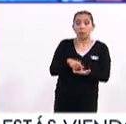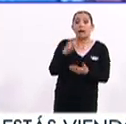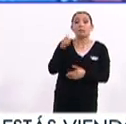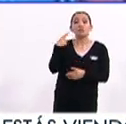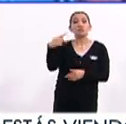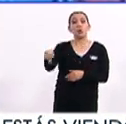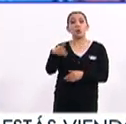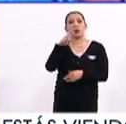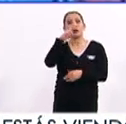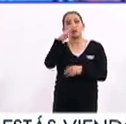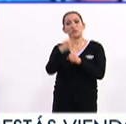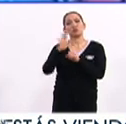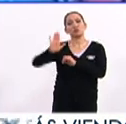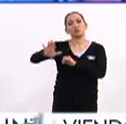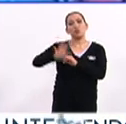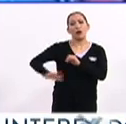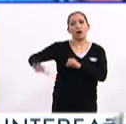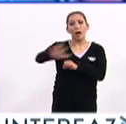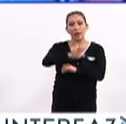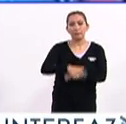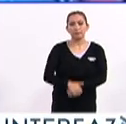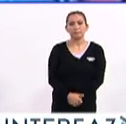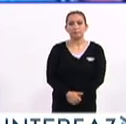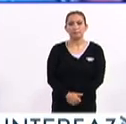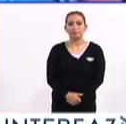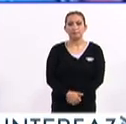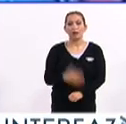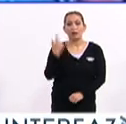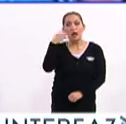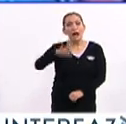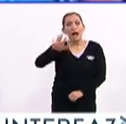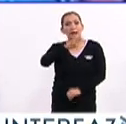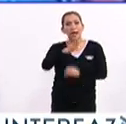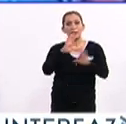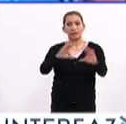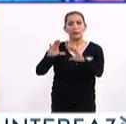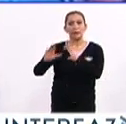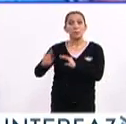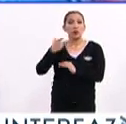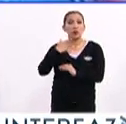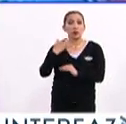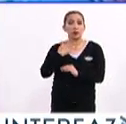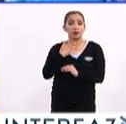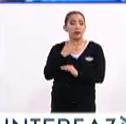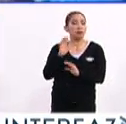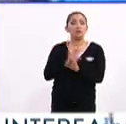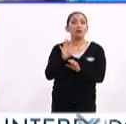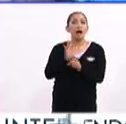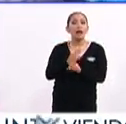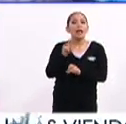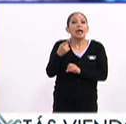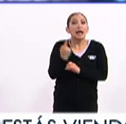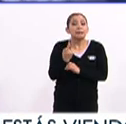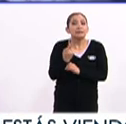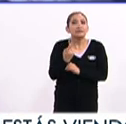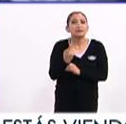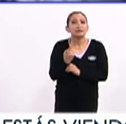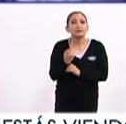una seria responsabilidad en el campo pedagógico y político, que es exactamente a de